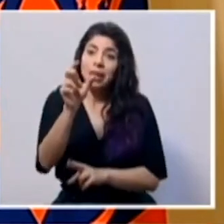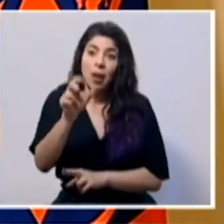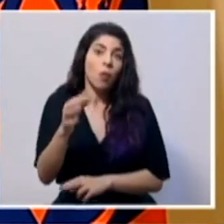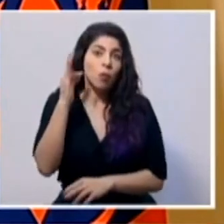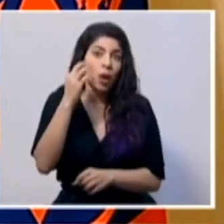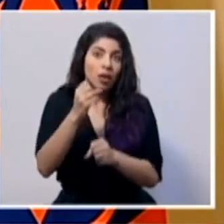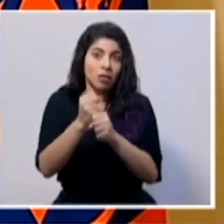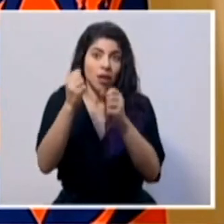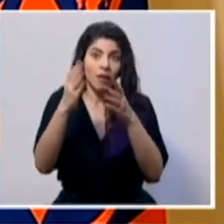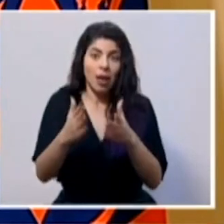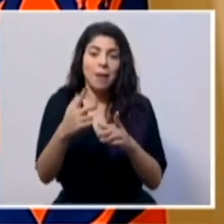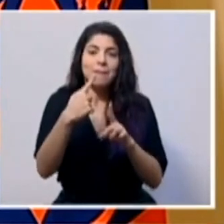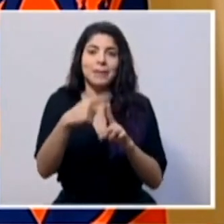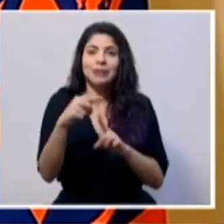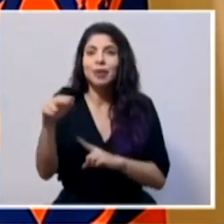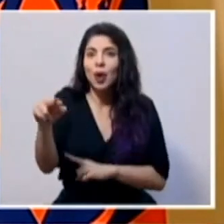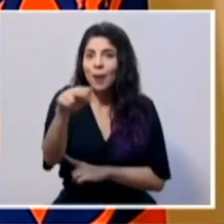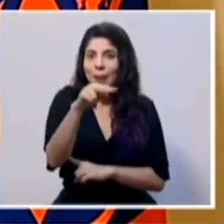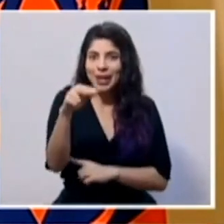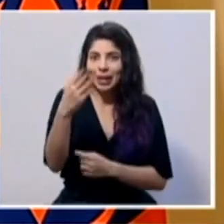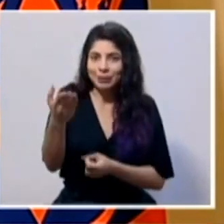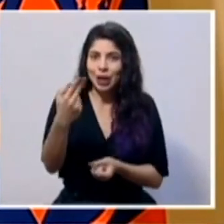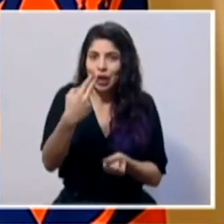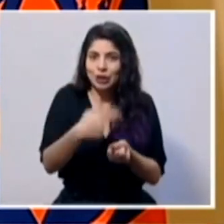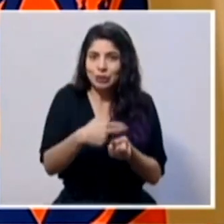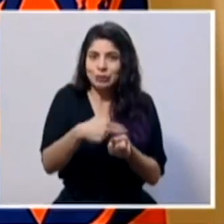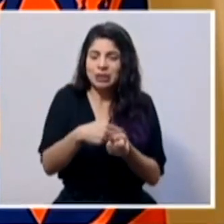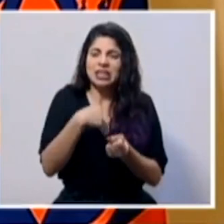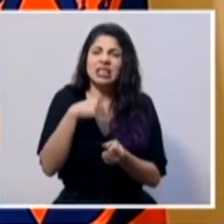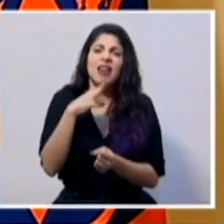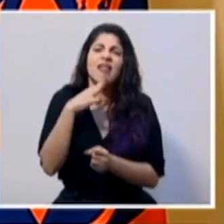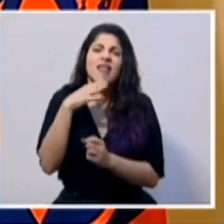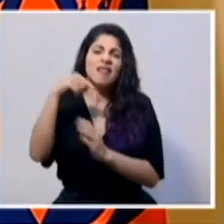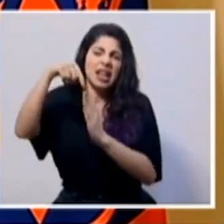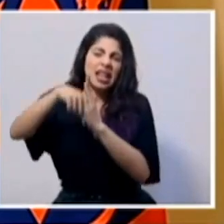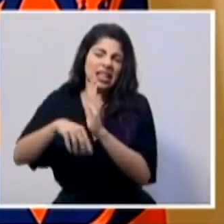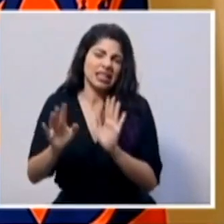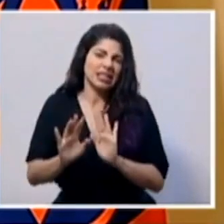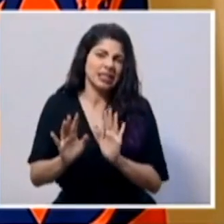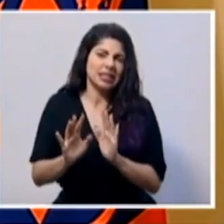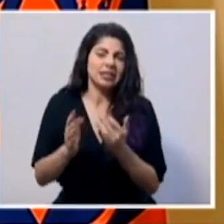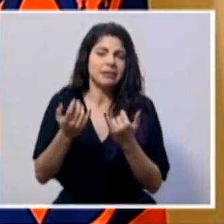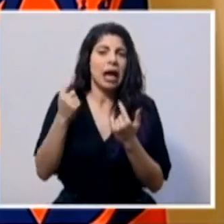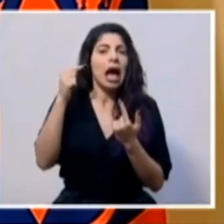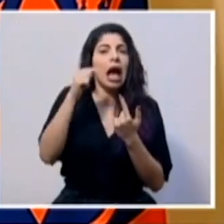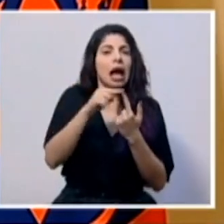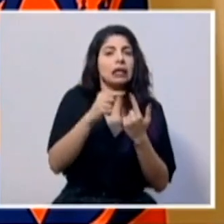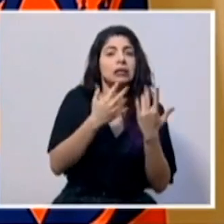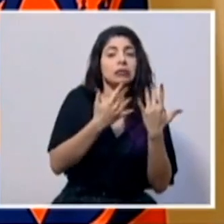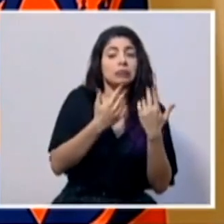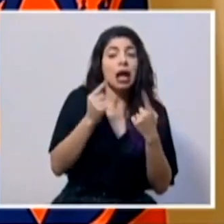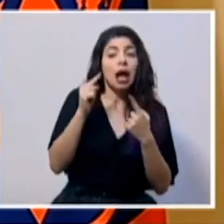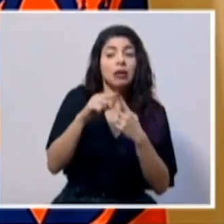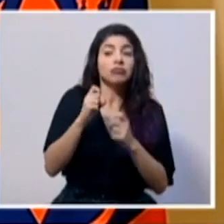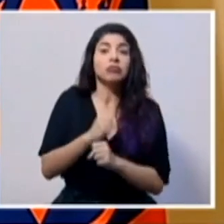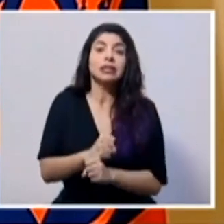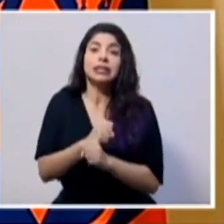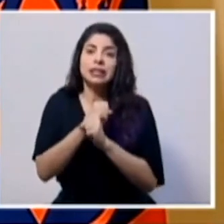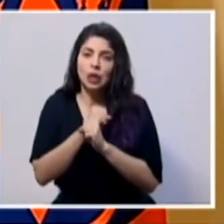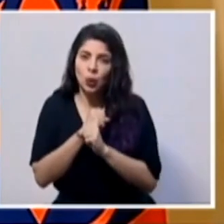funcionaria y a los compañeros del hospital, no referirme a eso por el momento hasta estar completamente